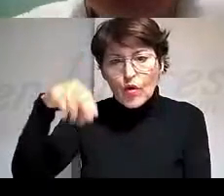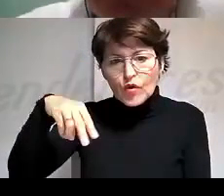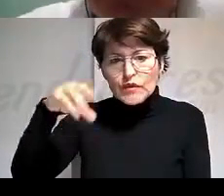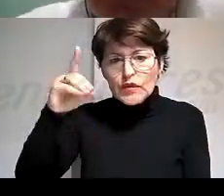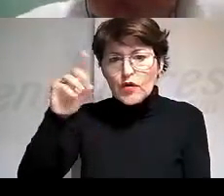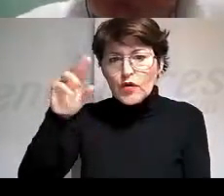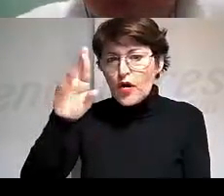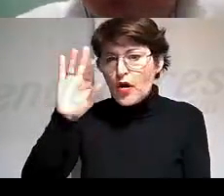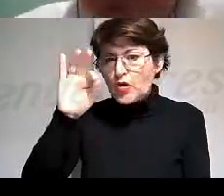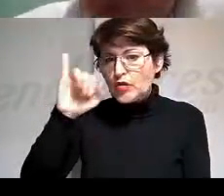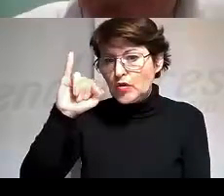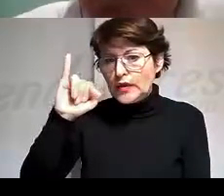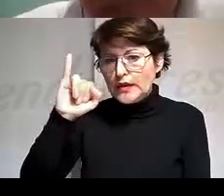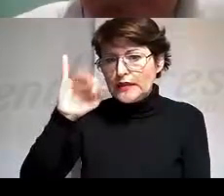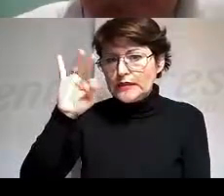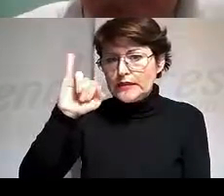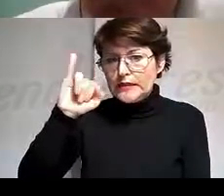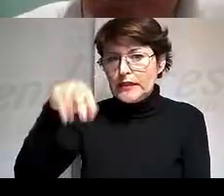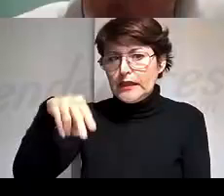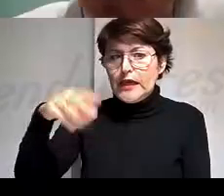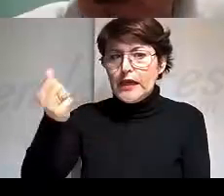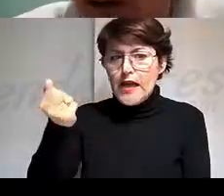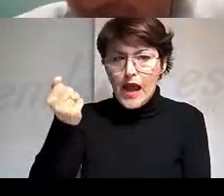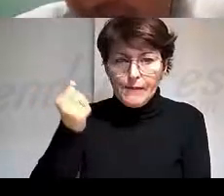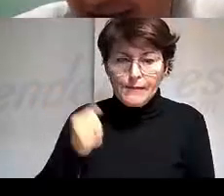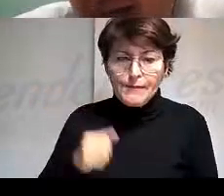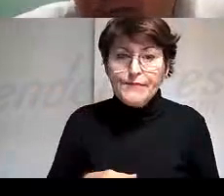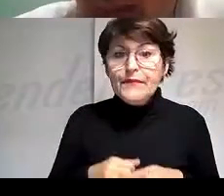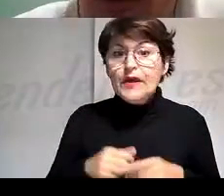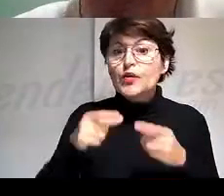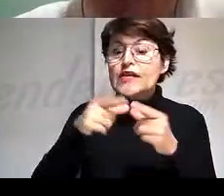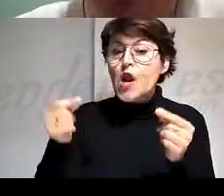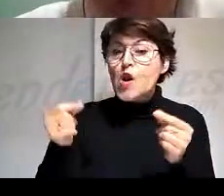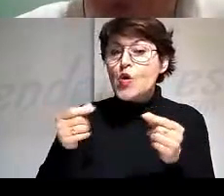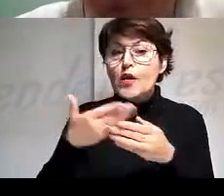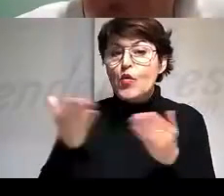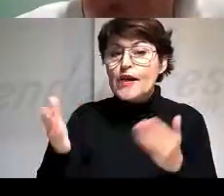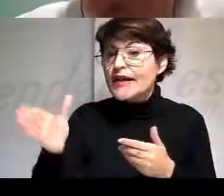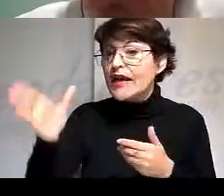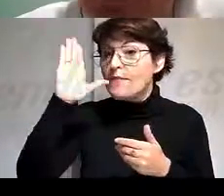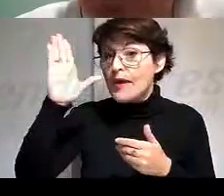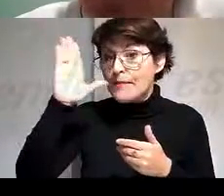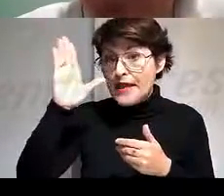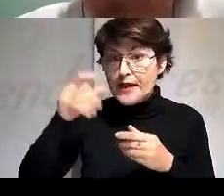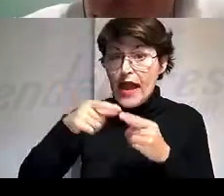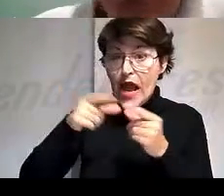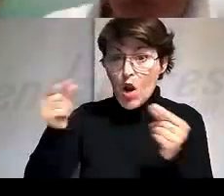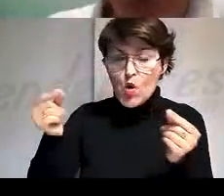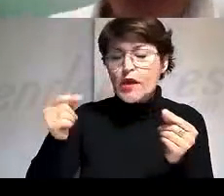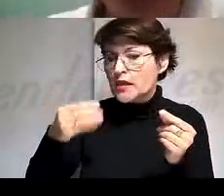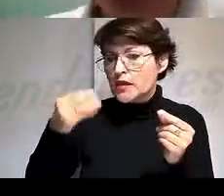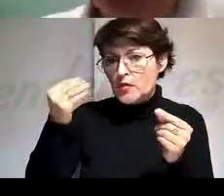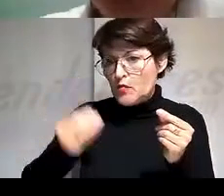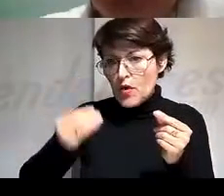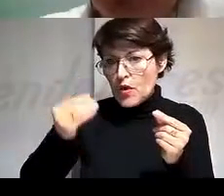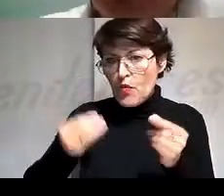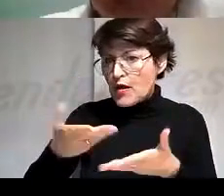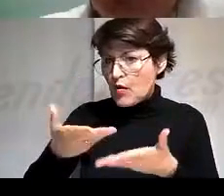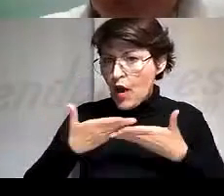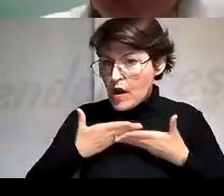antes. Pero yo os diría que cualquier aloe vera bebible nos puede resultar súper interesante por lo que comentábamos